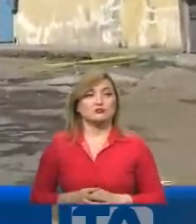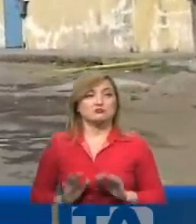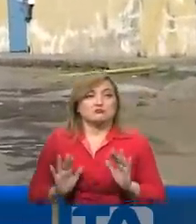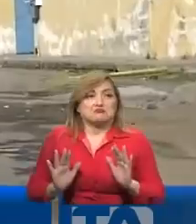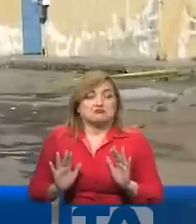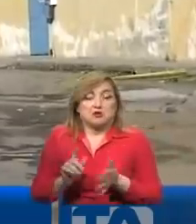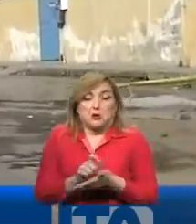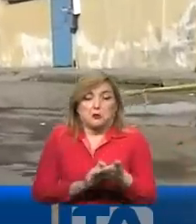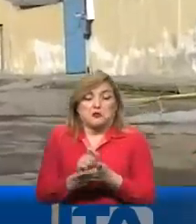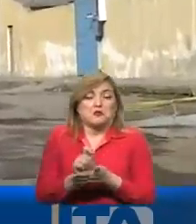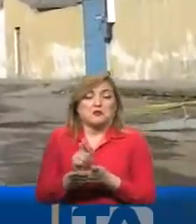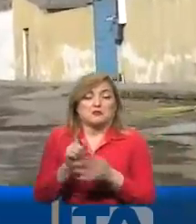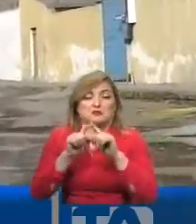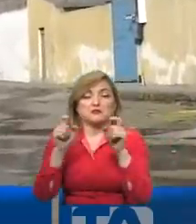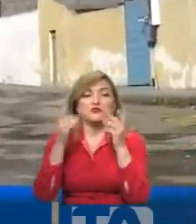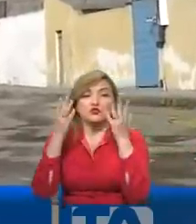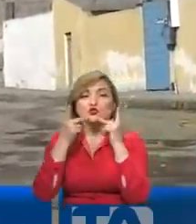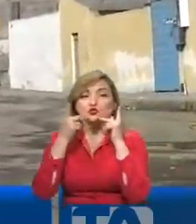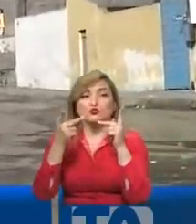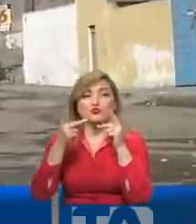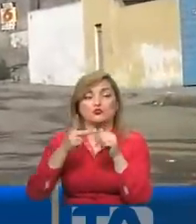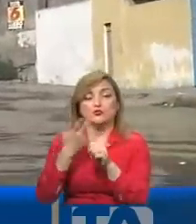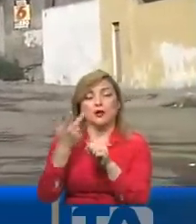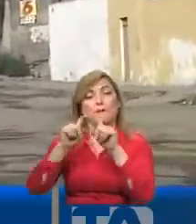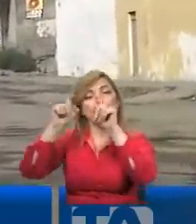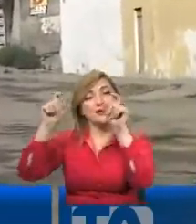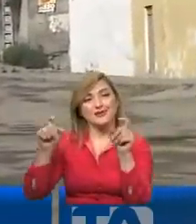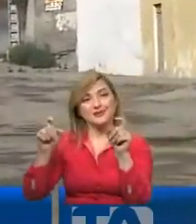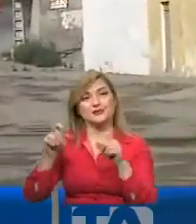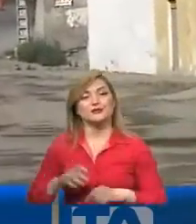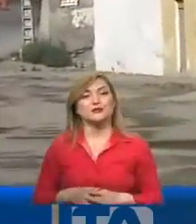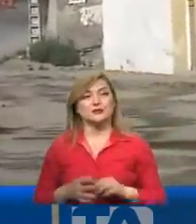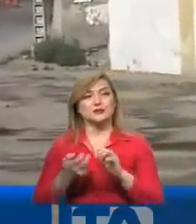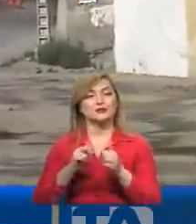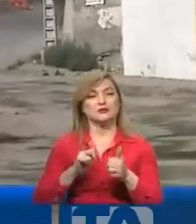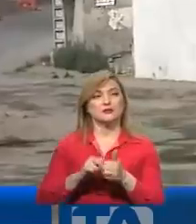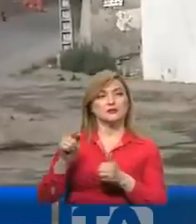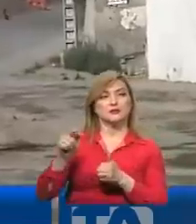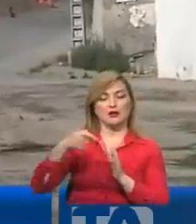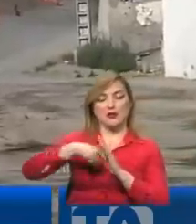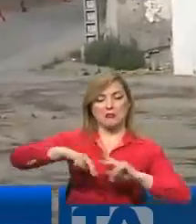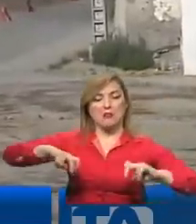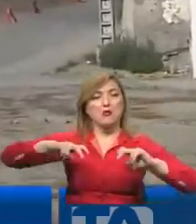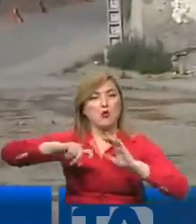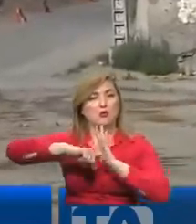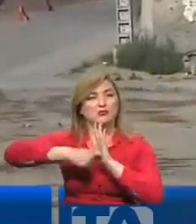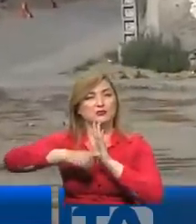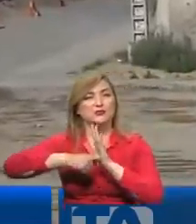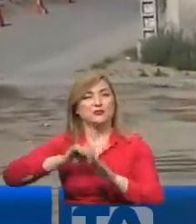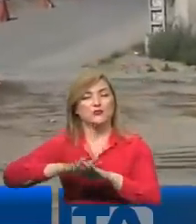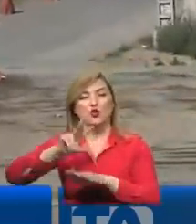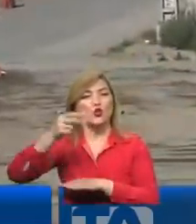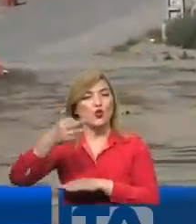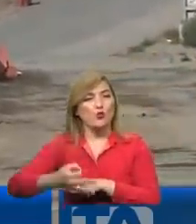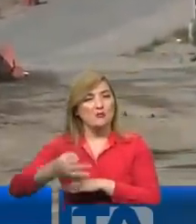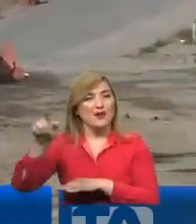hacer, somos contratados a través de Maps, una tercera empresa que realmente hasta tiene problemas de auditoría y con Contraloría de responsabilidades